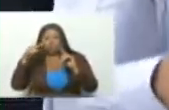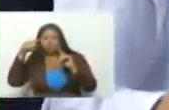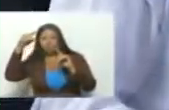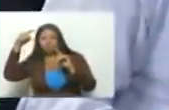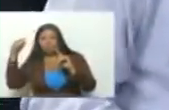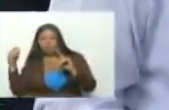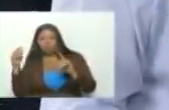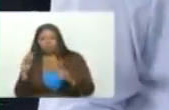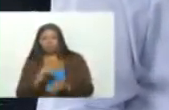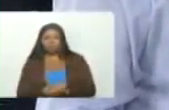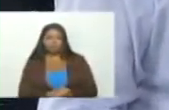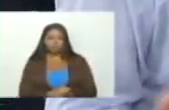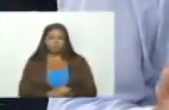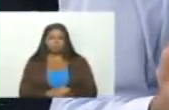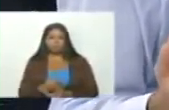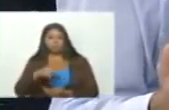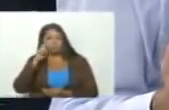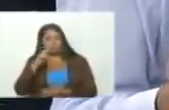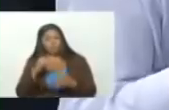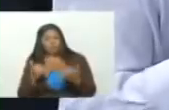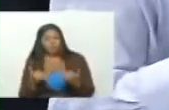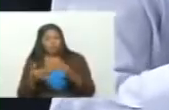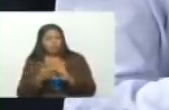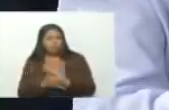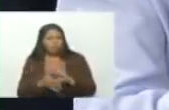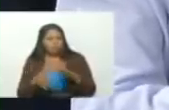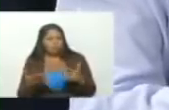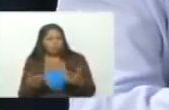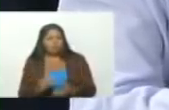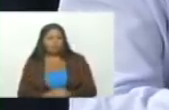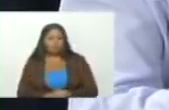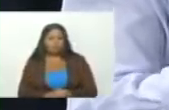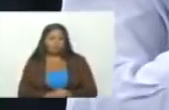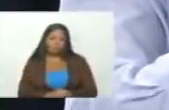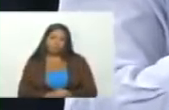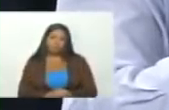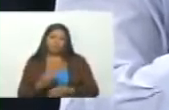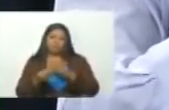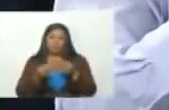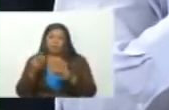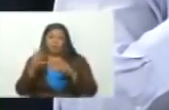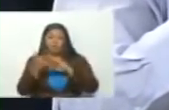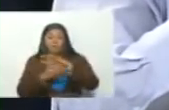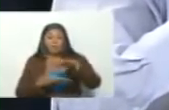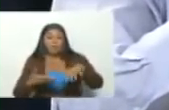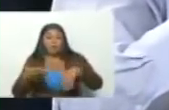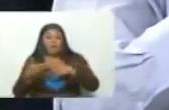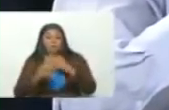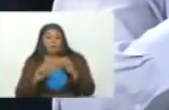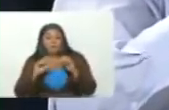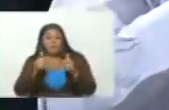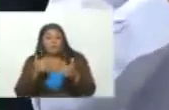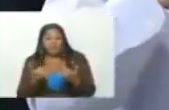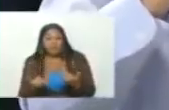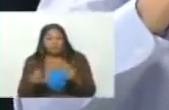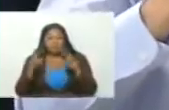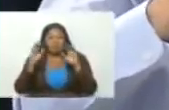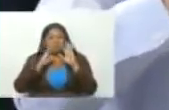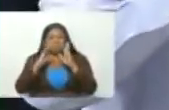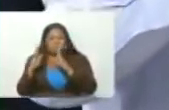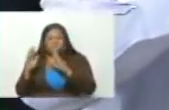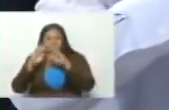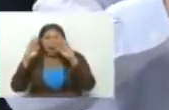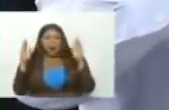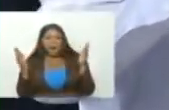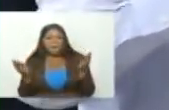Y aquí observamos nosotros cómo con esta crisis van haciendo un nuevo orden mundial